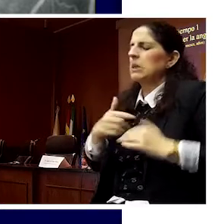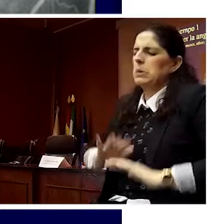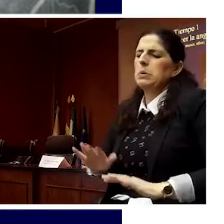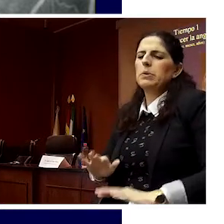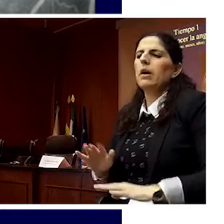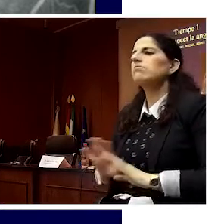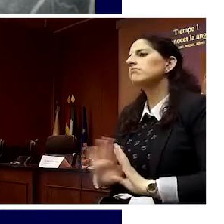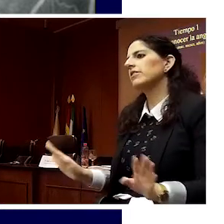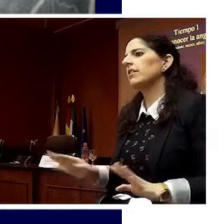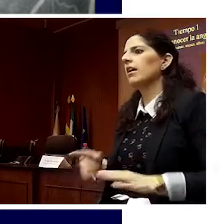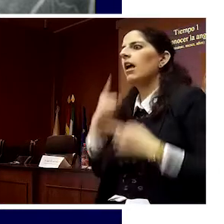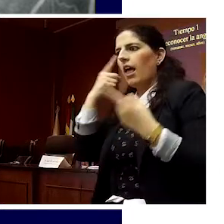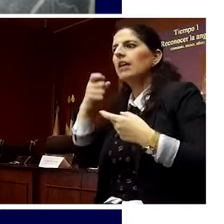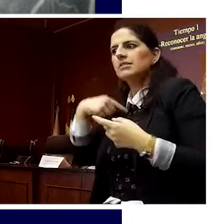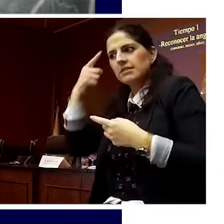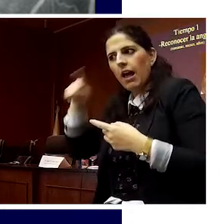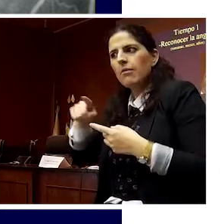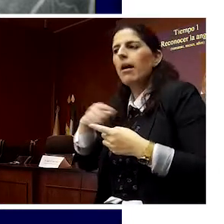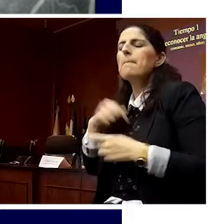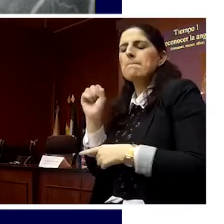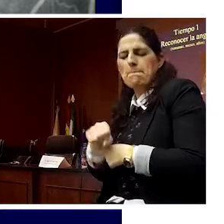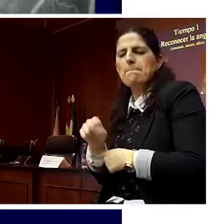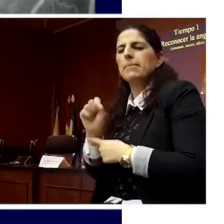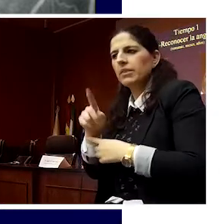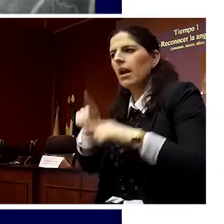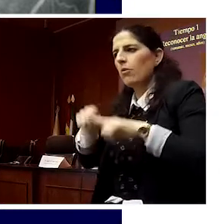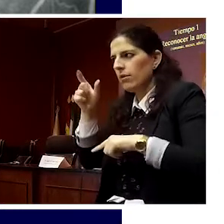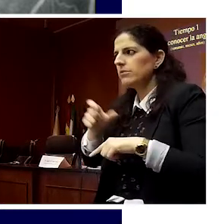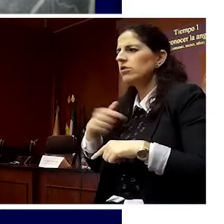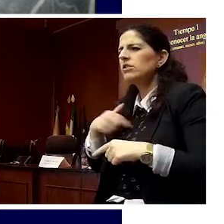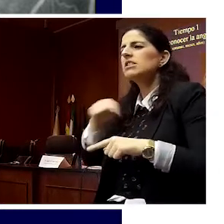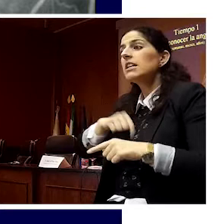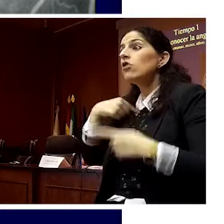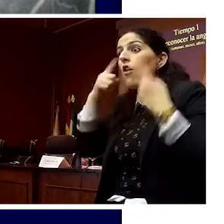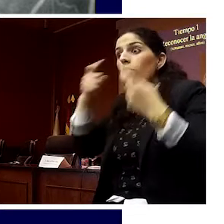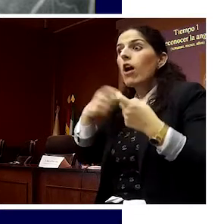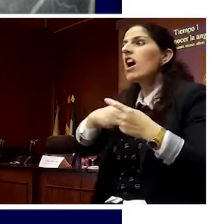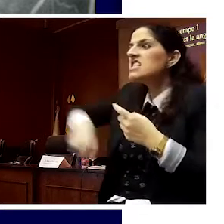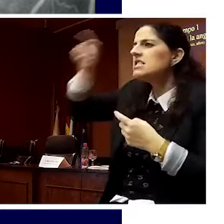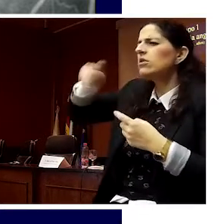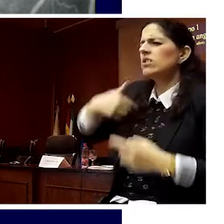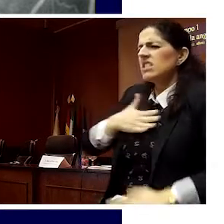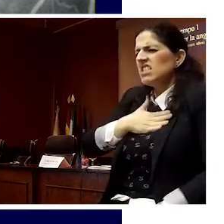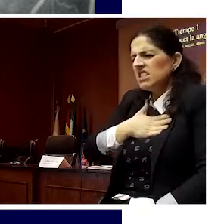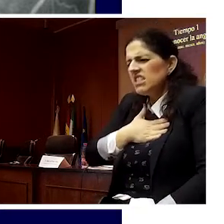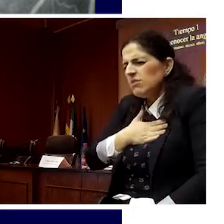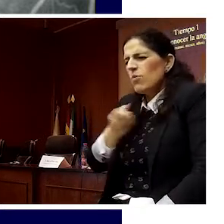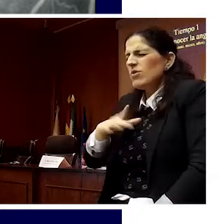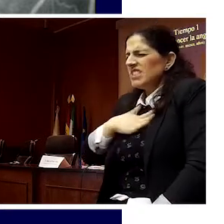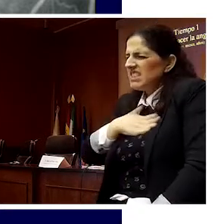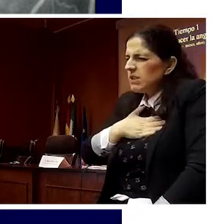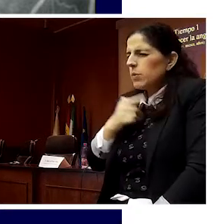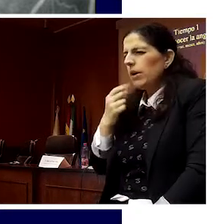que con el esfuerzo comienza a tener un dolor opresivo en el pecho, que tiene una irradiación bastante